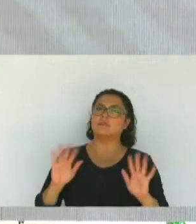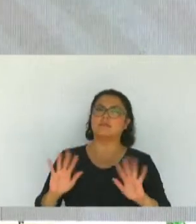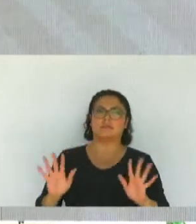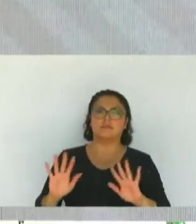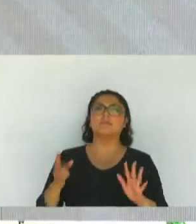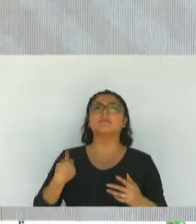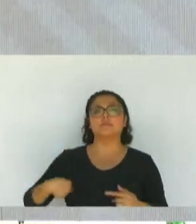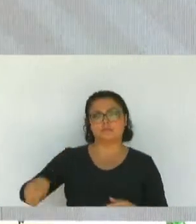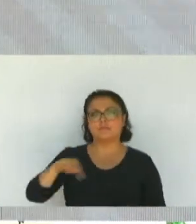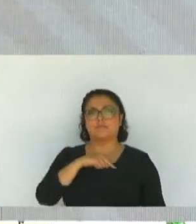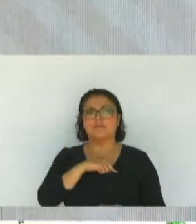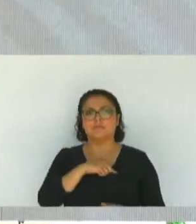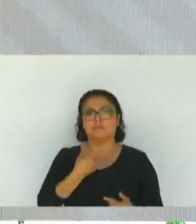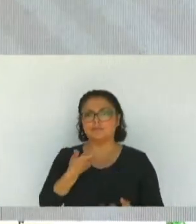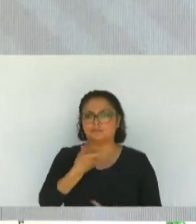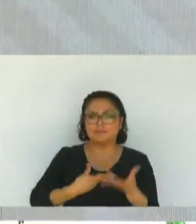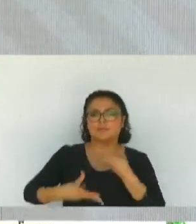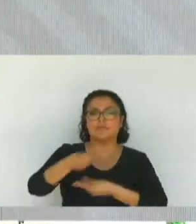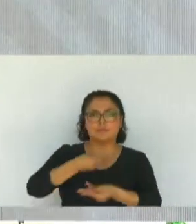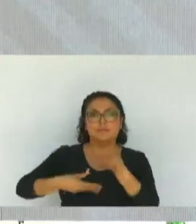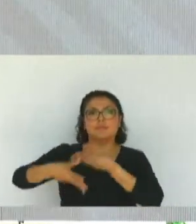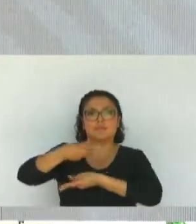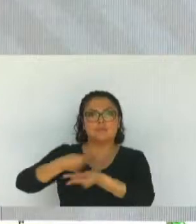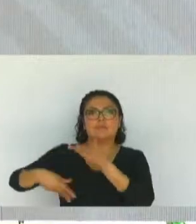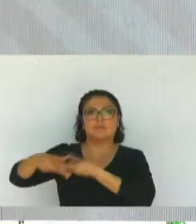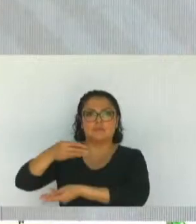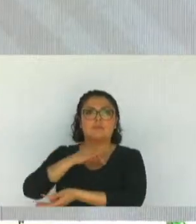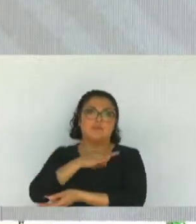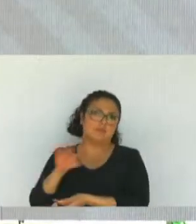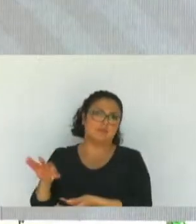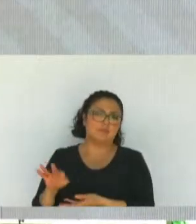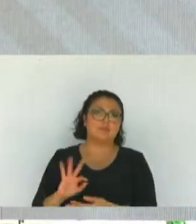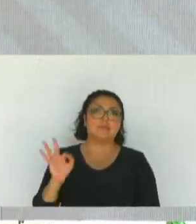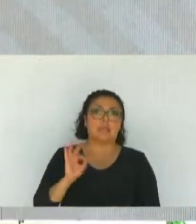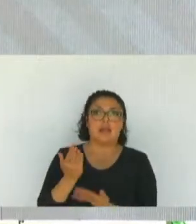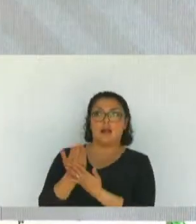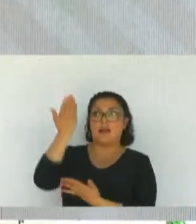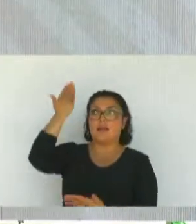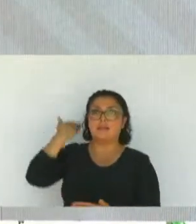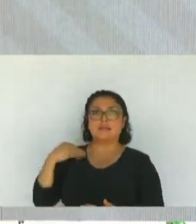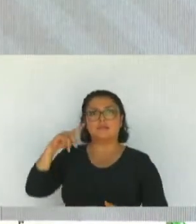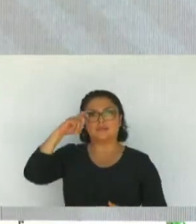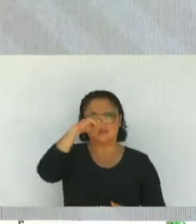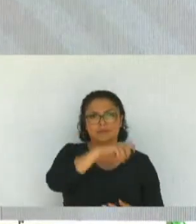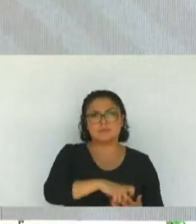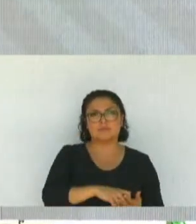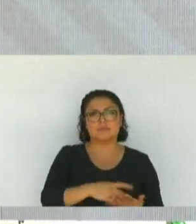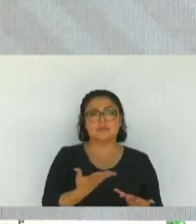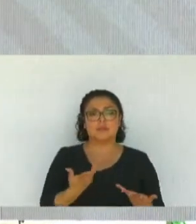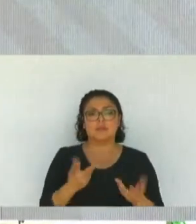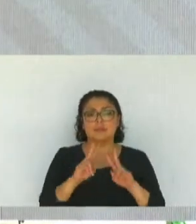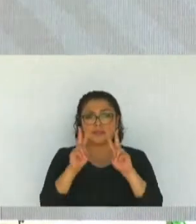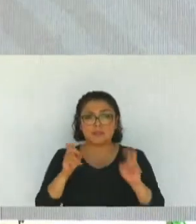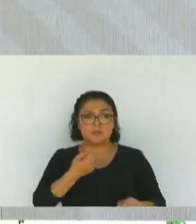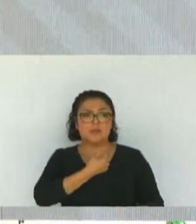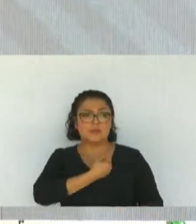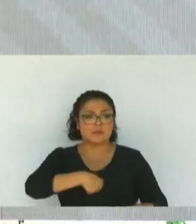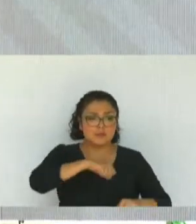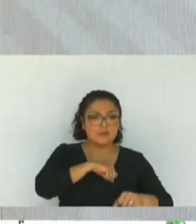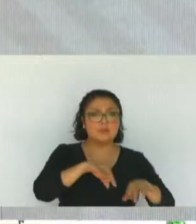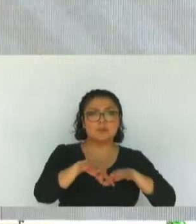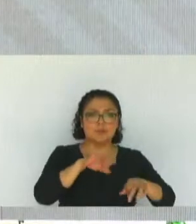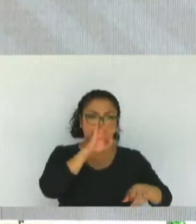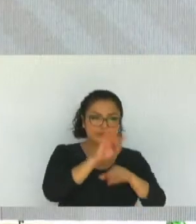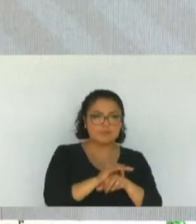hacer cosas que no habíamos estado haciendo durante mucho tiempo, sobre todo en salud, en el trabajo. Y